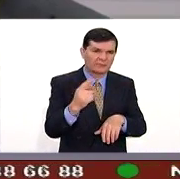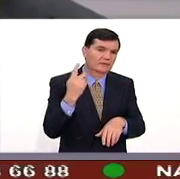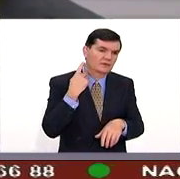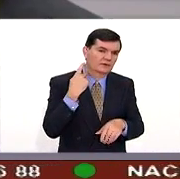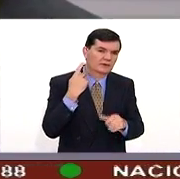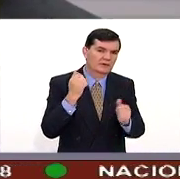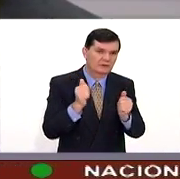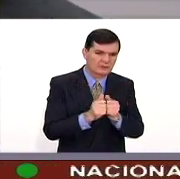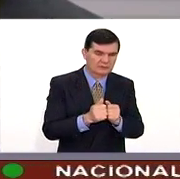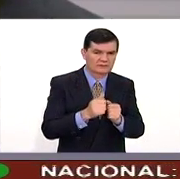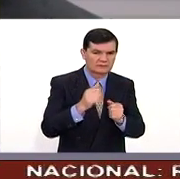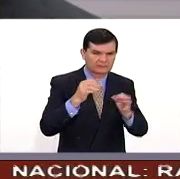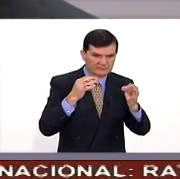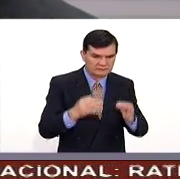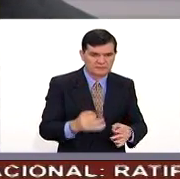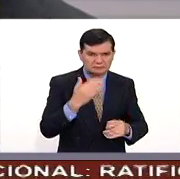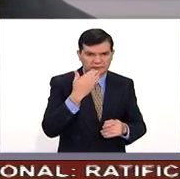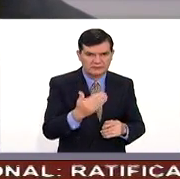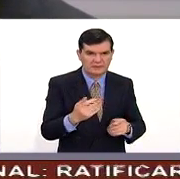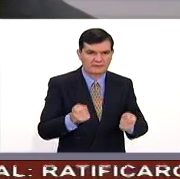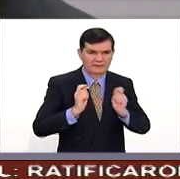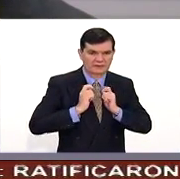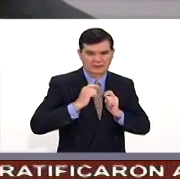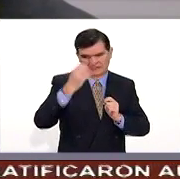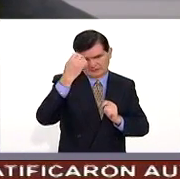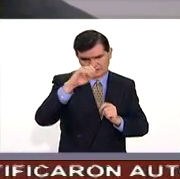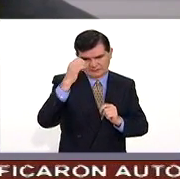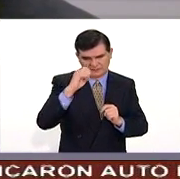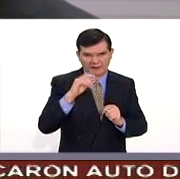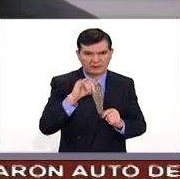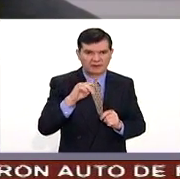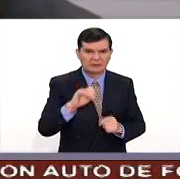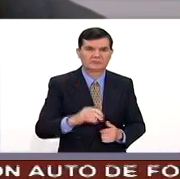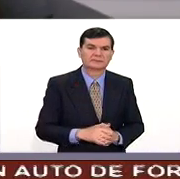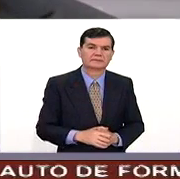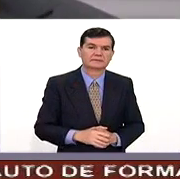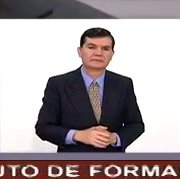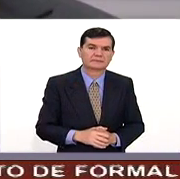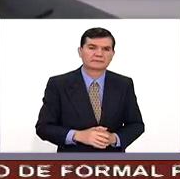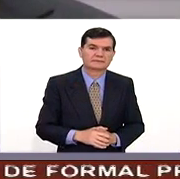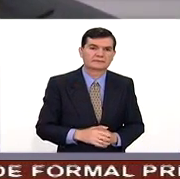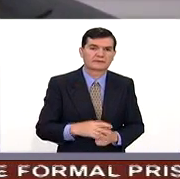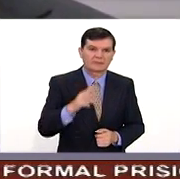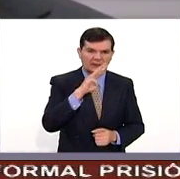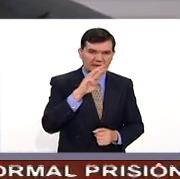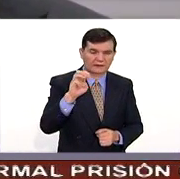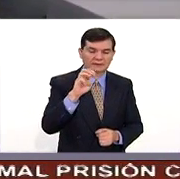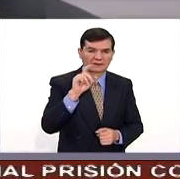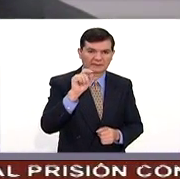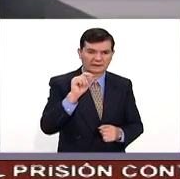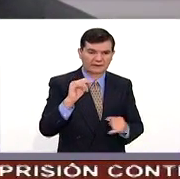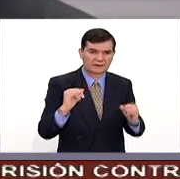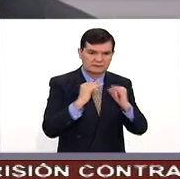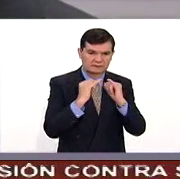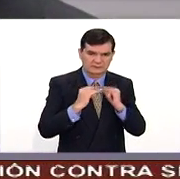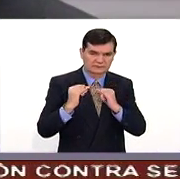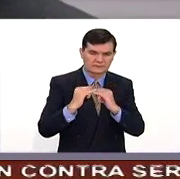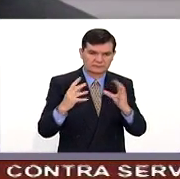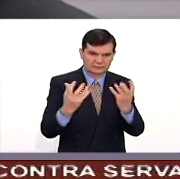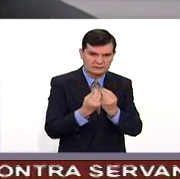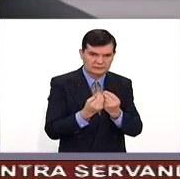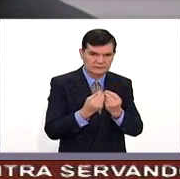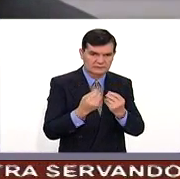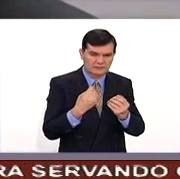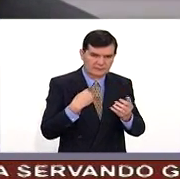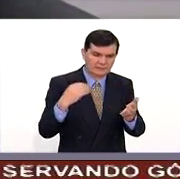políticas con la orientación que nos dé la experiencia del INAI. Son 320 instituciones públicas las que